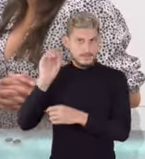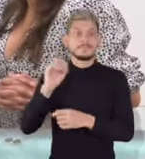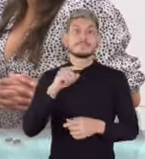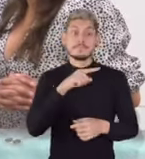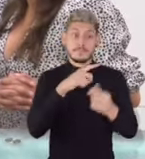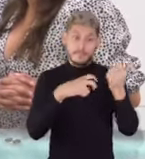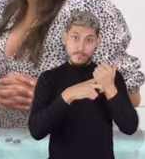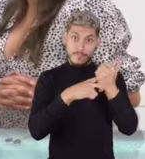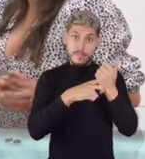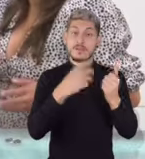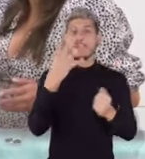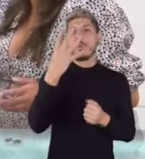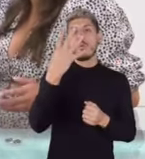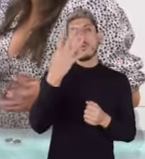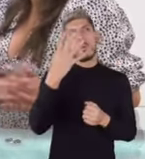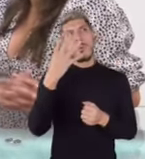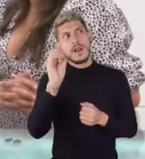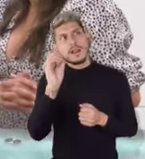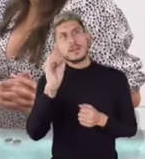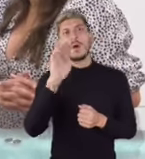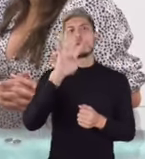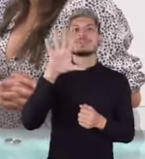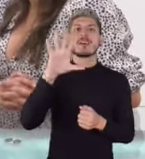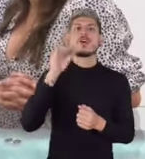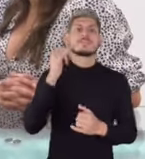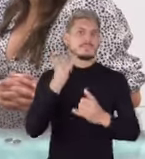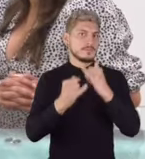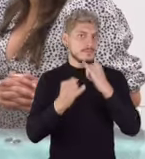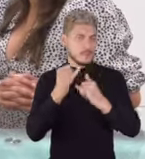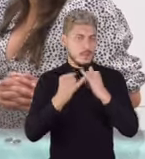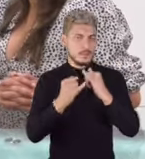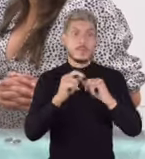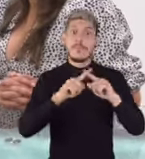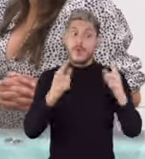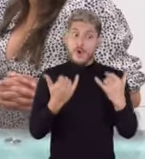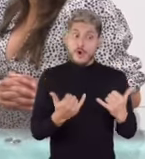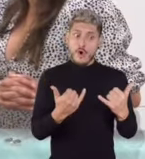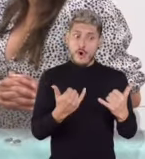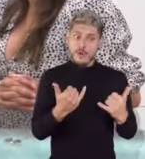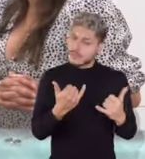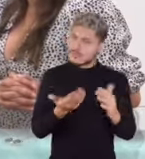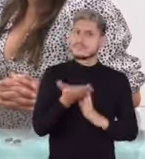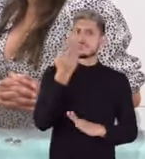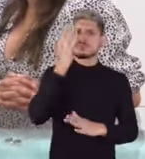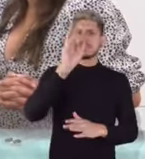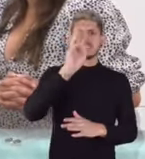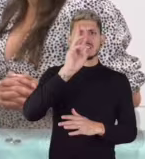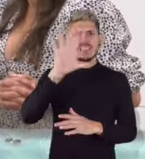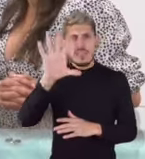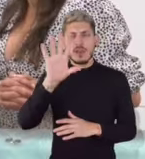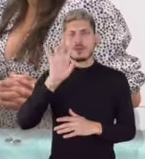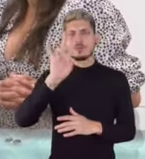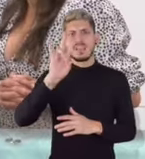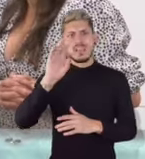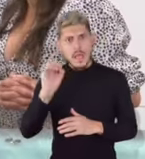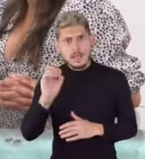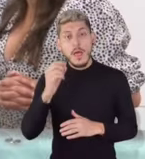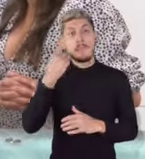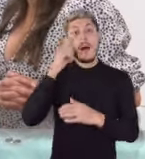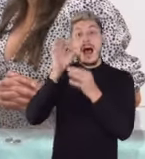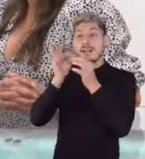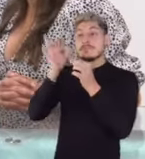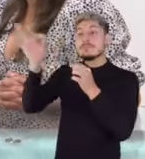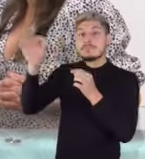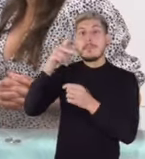de 40 centavos, 45 ¿más centavos, allá? Pero actualmente está ya 65, 70, por ejemplo, para Pintac, que